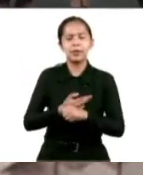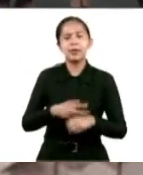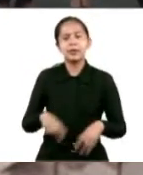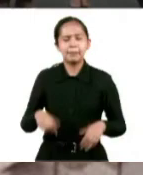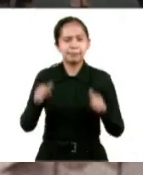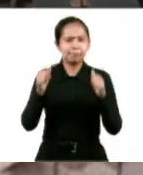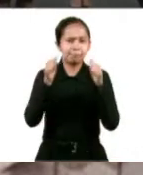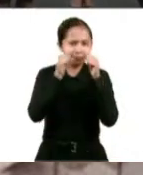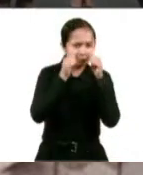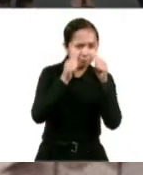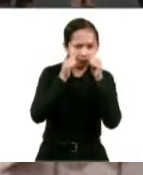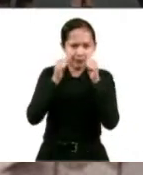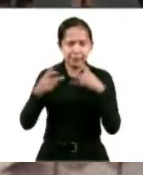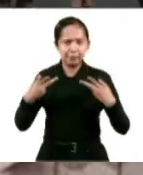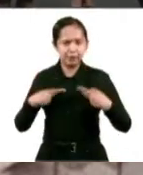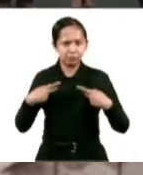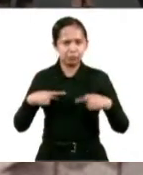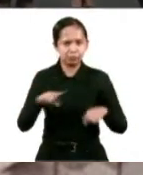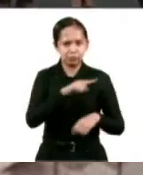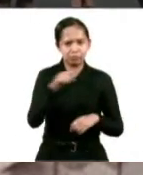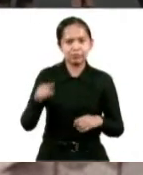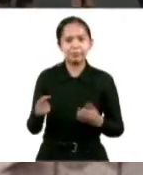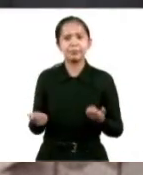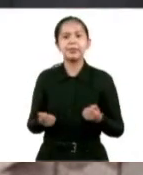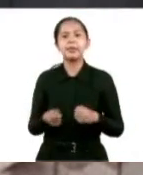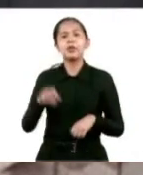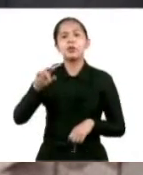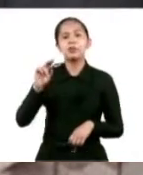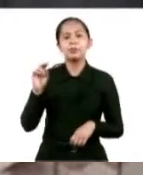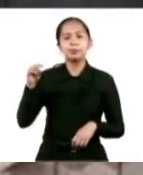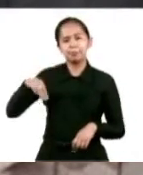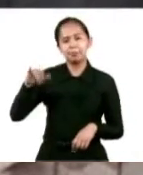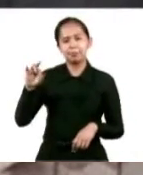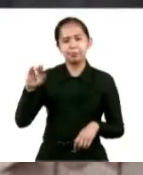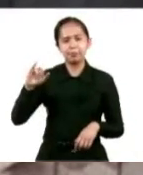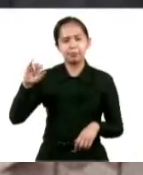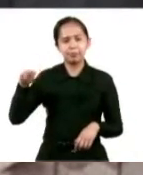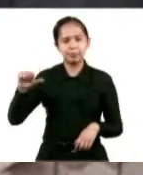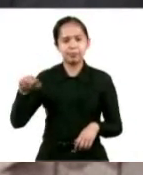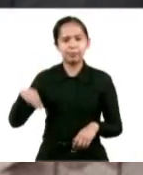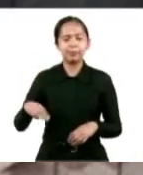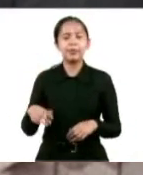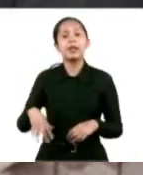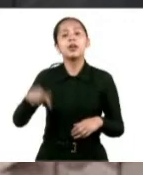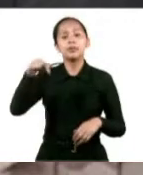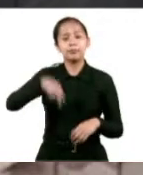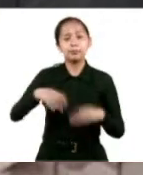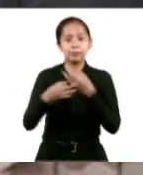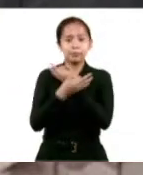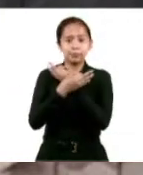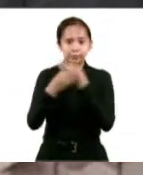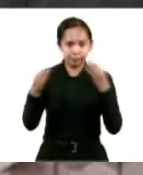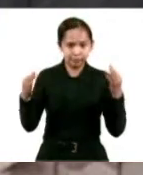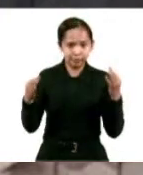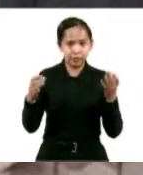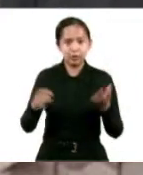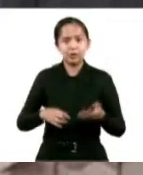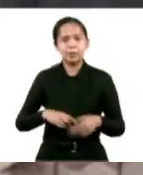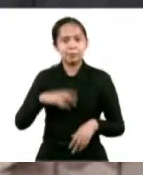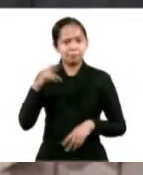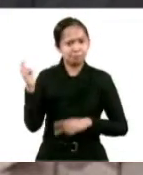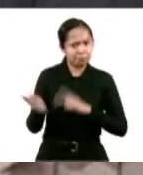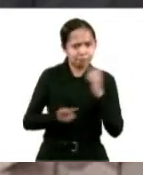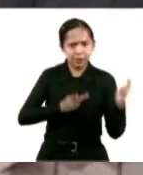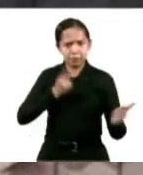y Protección Civil, Miriam Ursúa Venegas. Les recordamos que este es un informe, por lo tanto, no habrá sesión